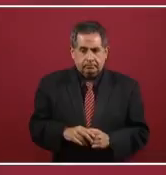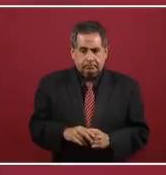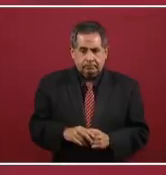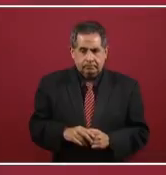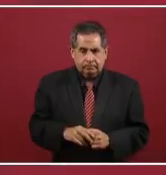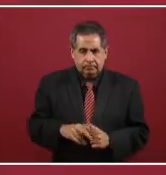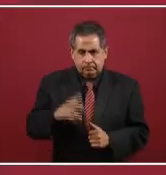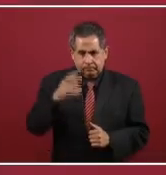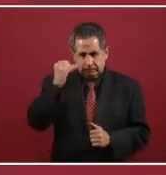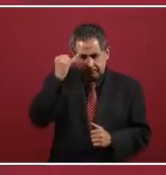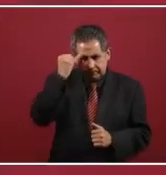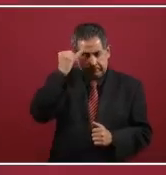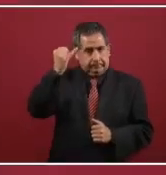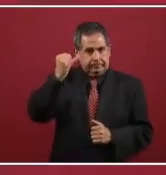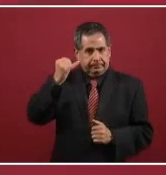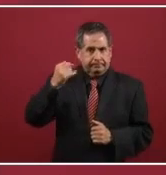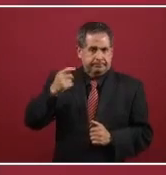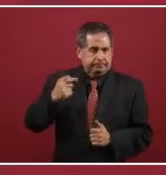no son